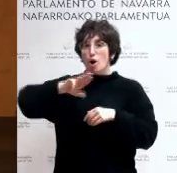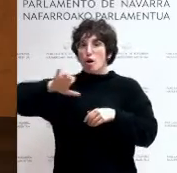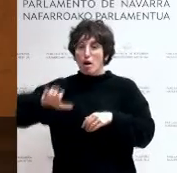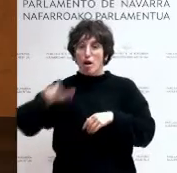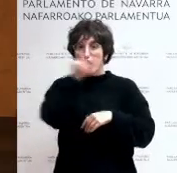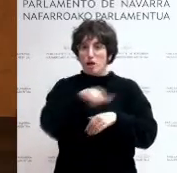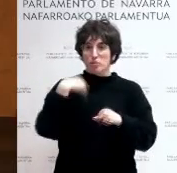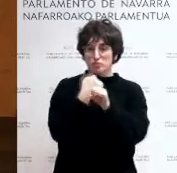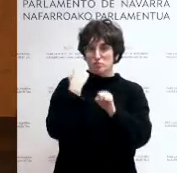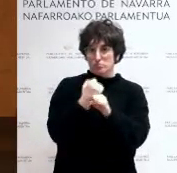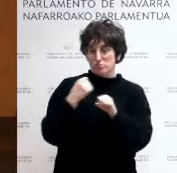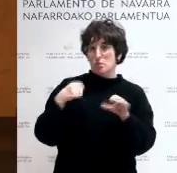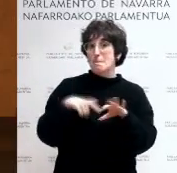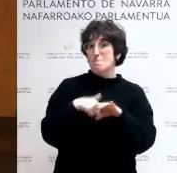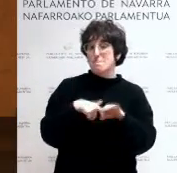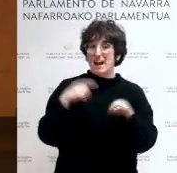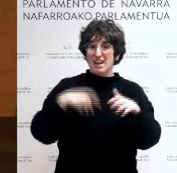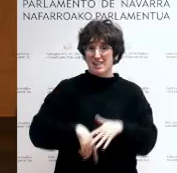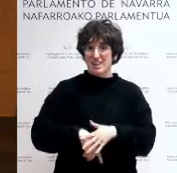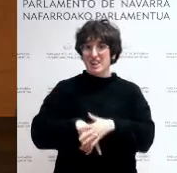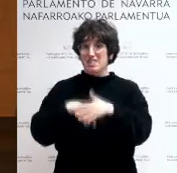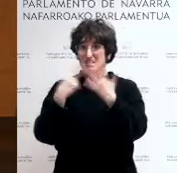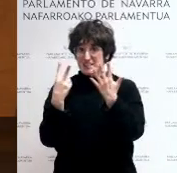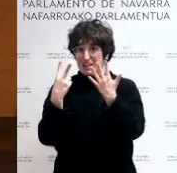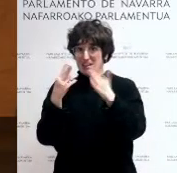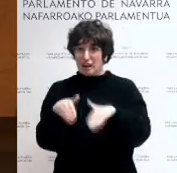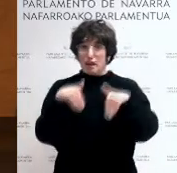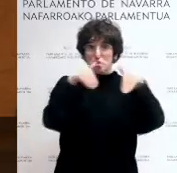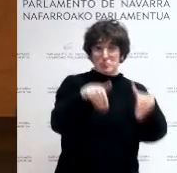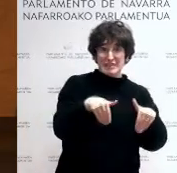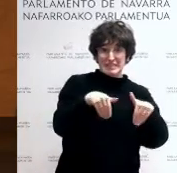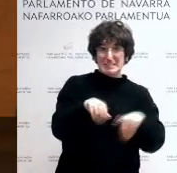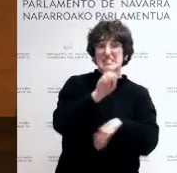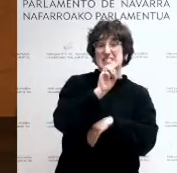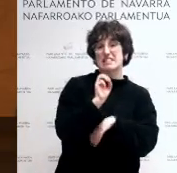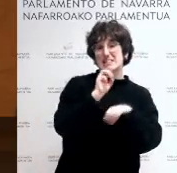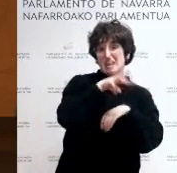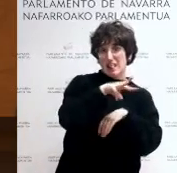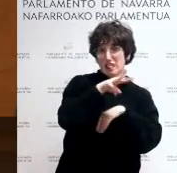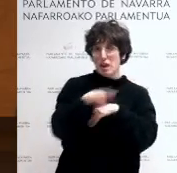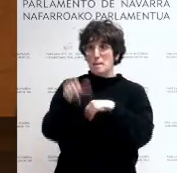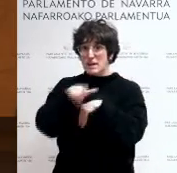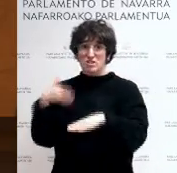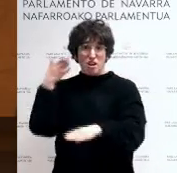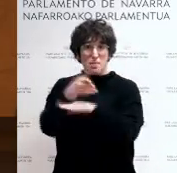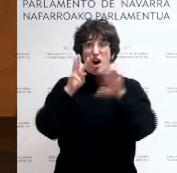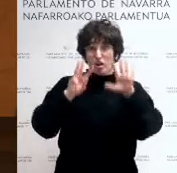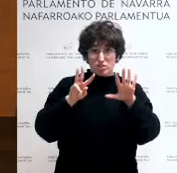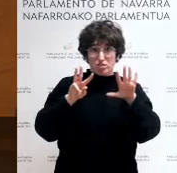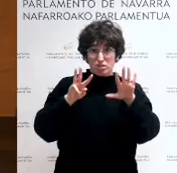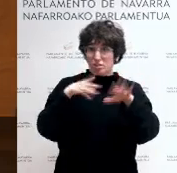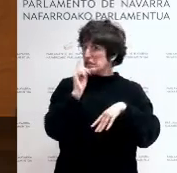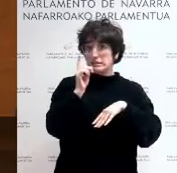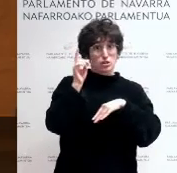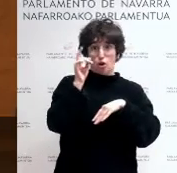17 plazas. Se presentan 13. Al examen acuden solo 8. Hace unas semanas se dan las plazas, solo se han